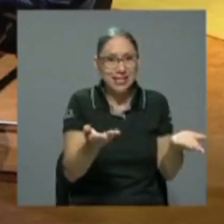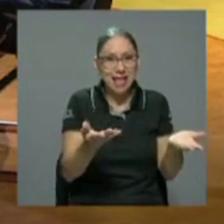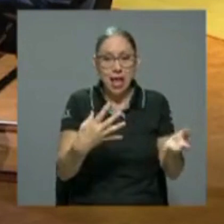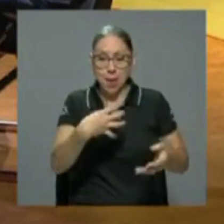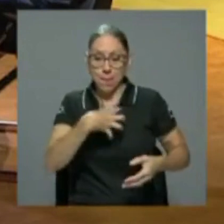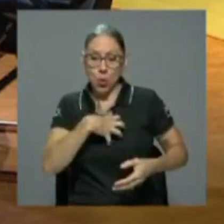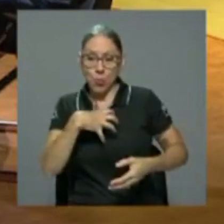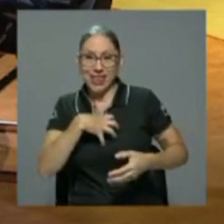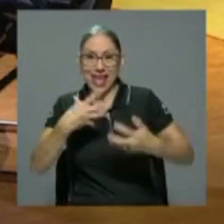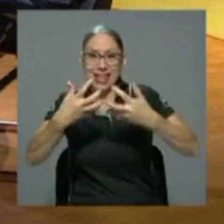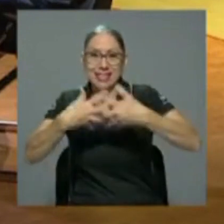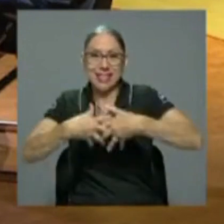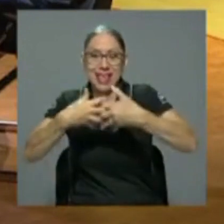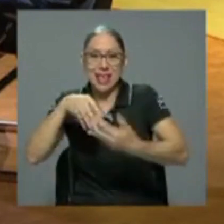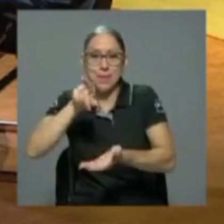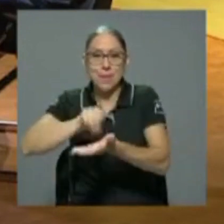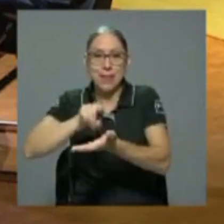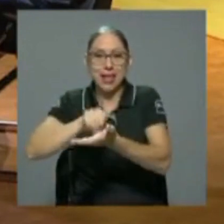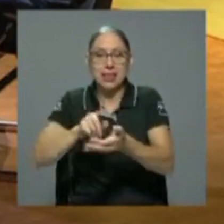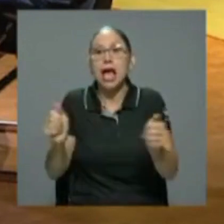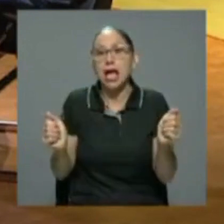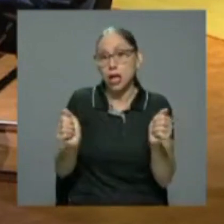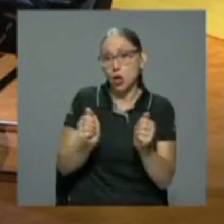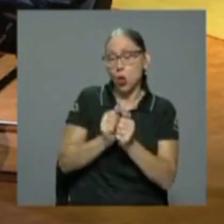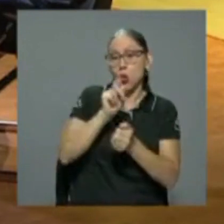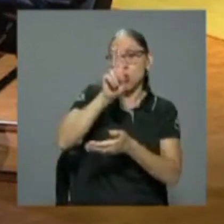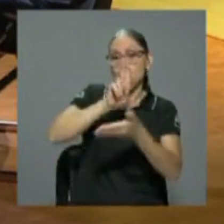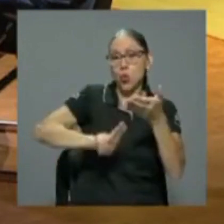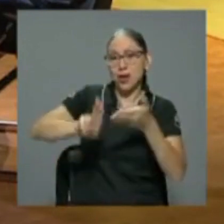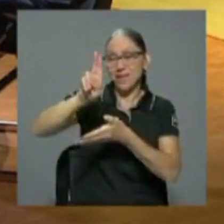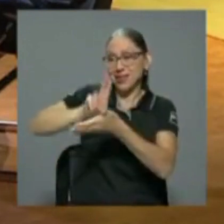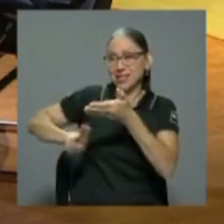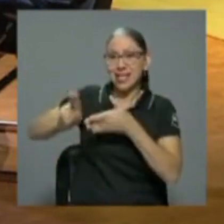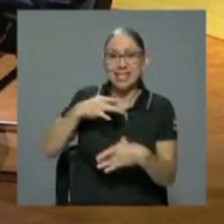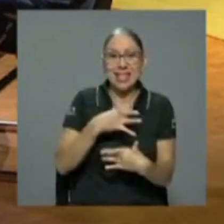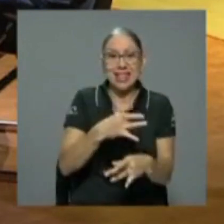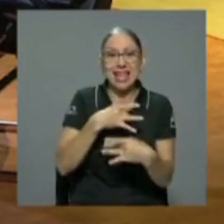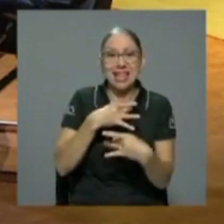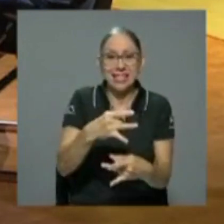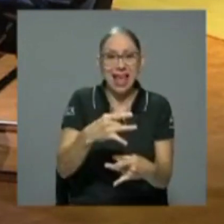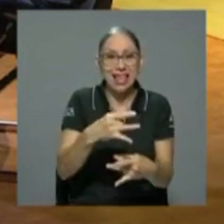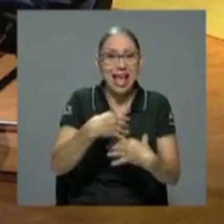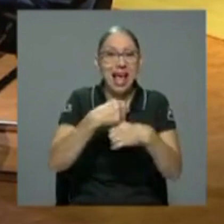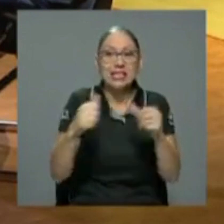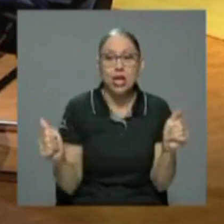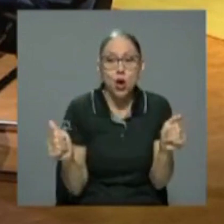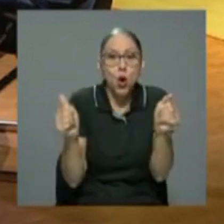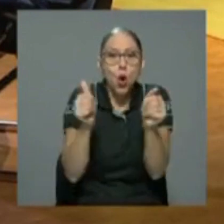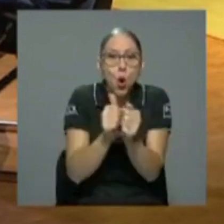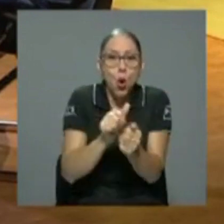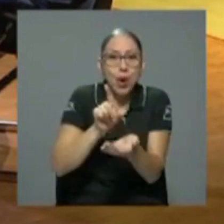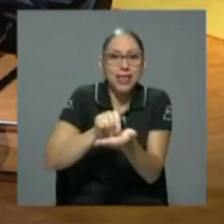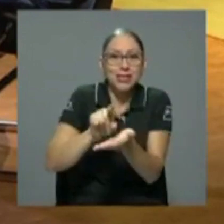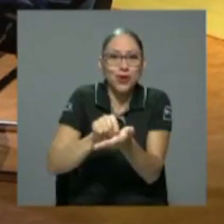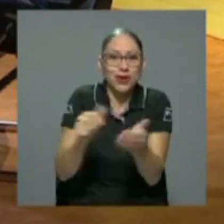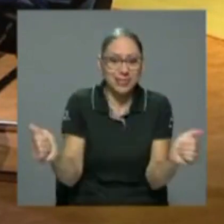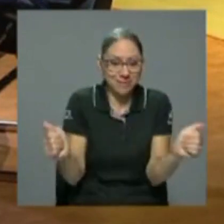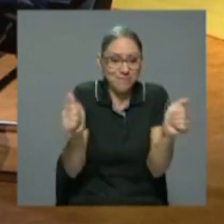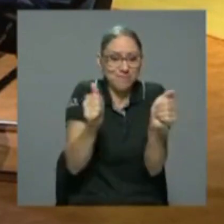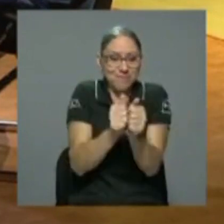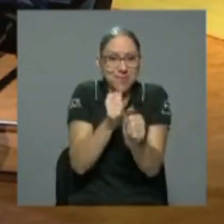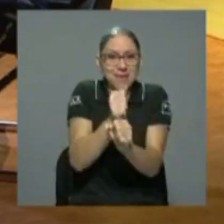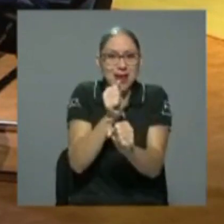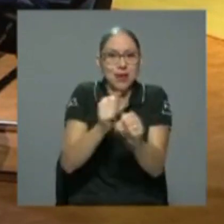imprenta y con universidades que están interesadas en hacer coediciones con la editorial de la Universidad de Costa Rica,